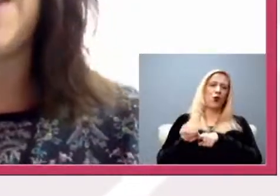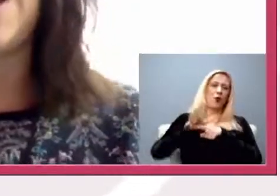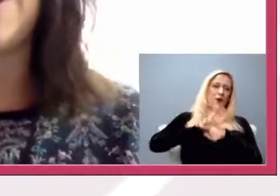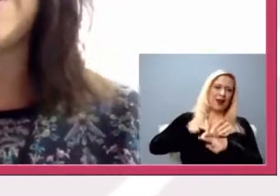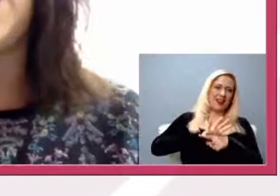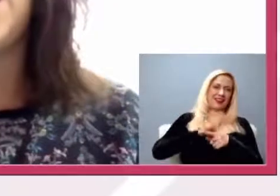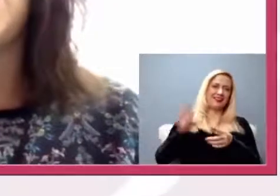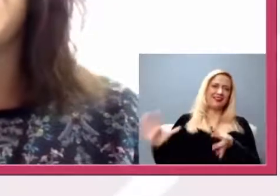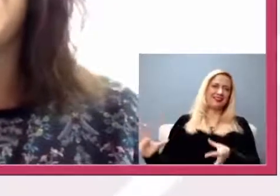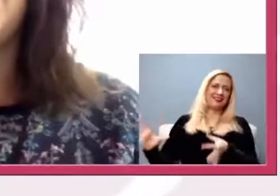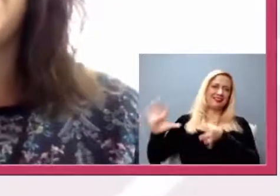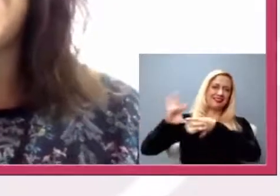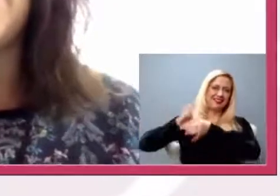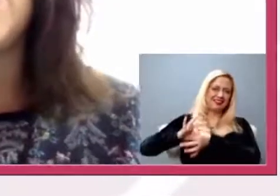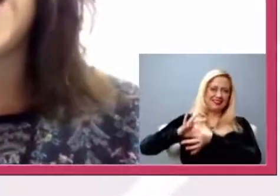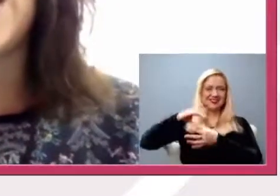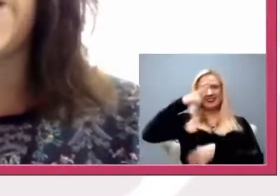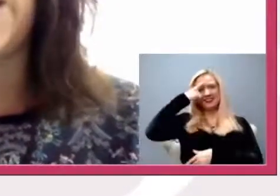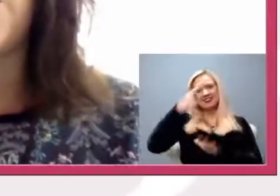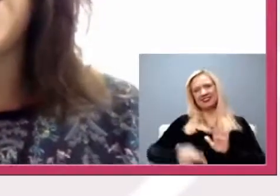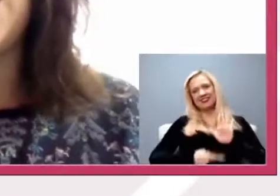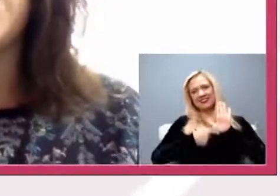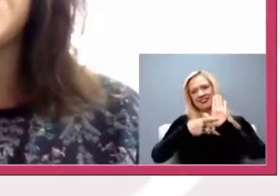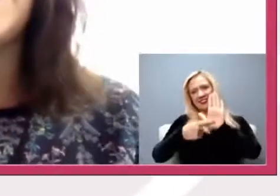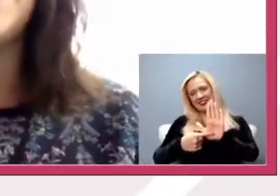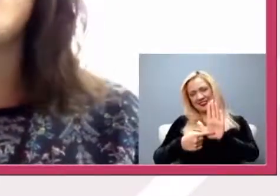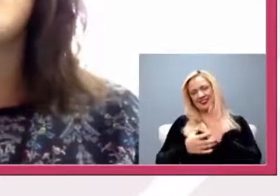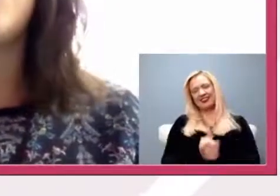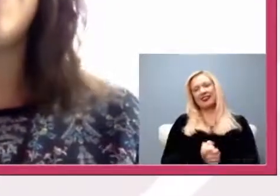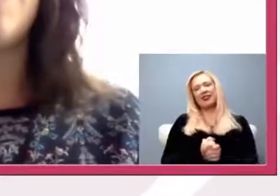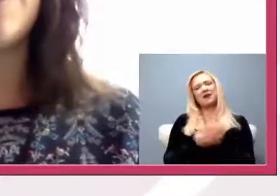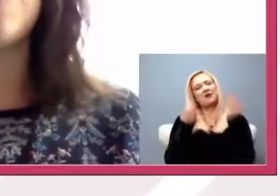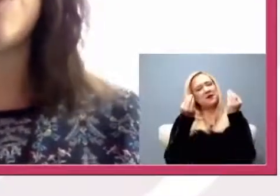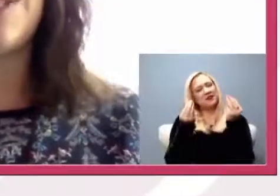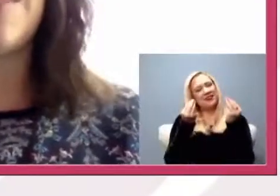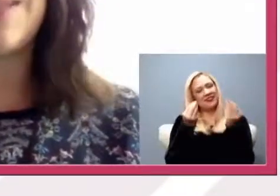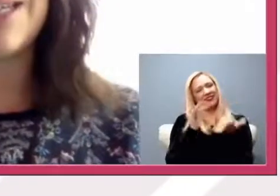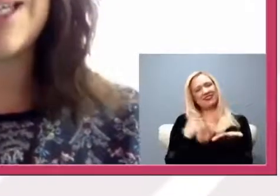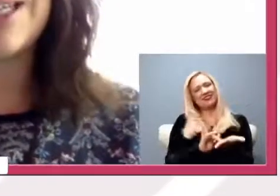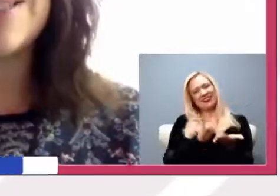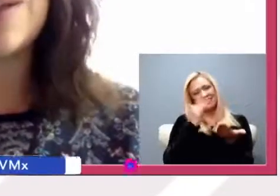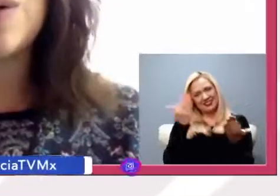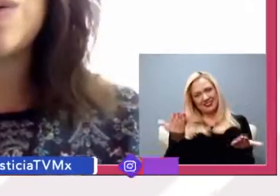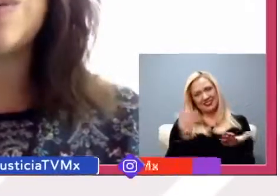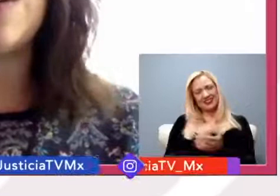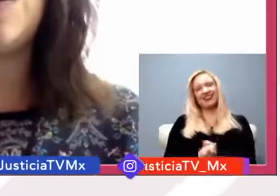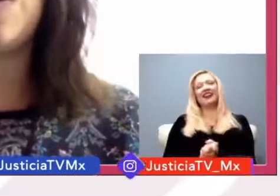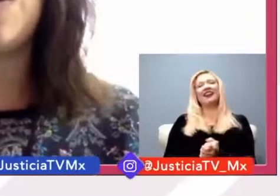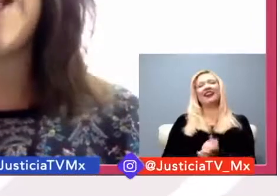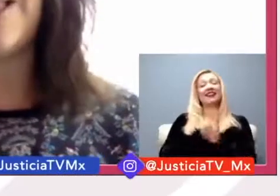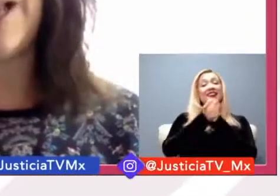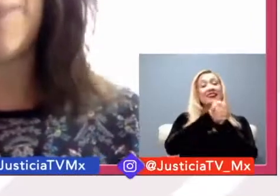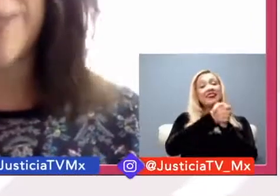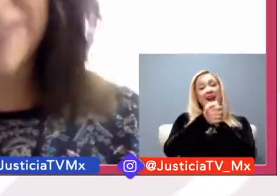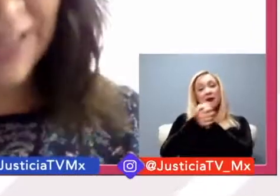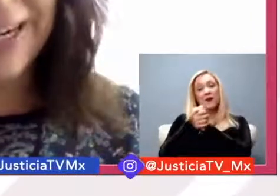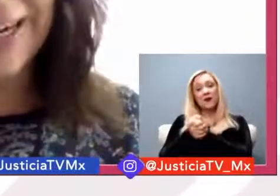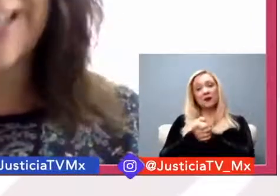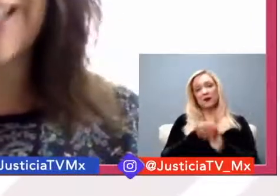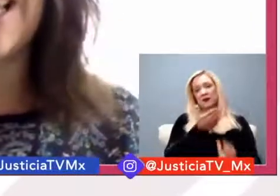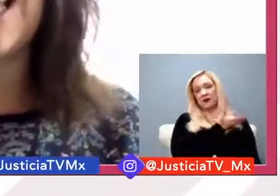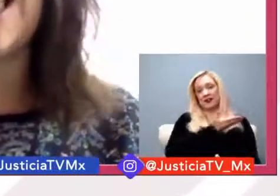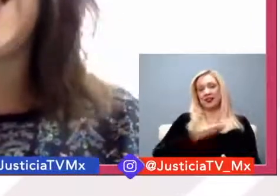y Eliminar la Discriminación de la Ciudad de México. Y pues nuevamente, muchísimas gracias. Un saludo de la